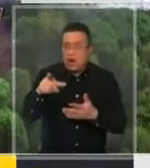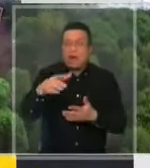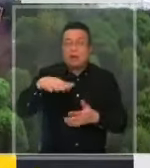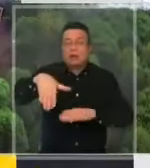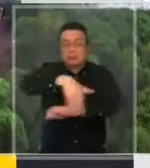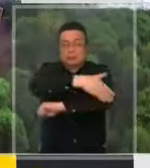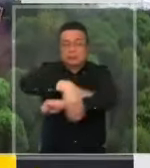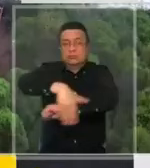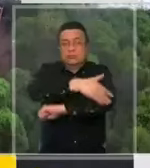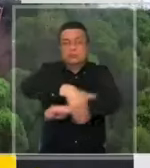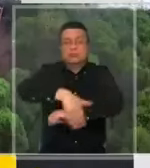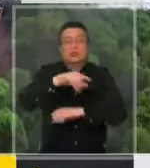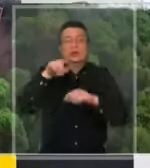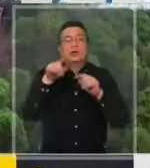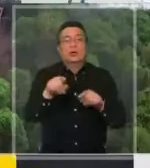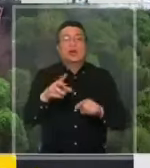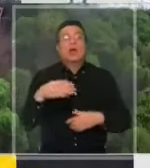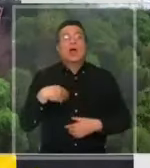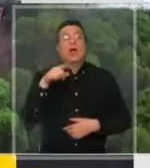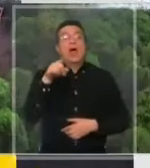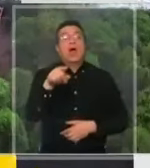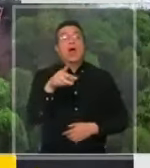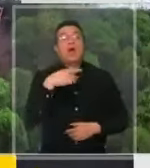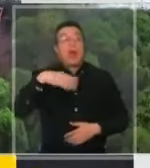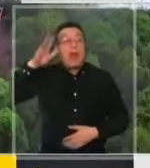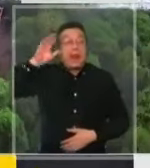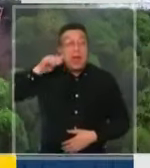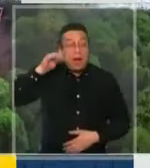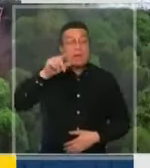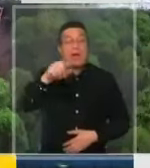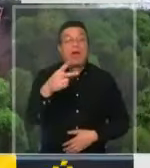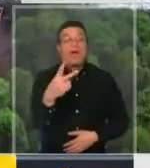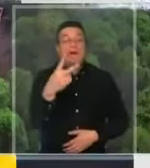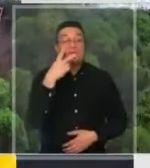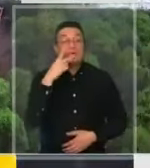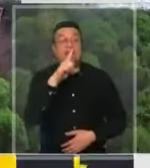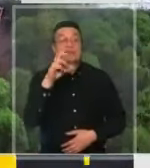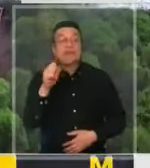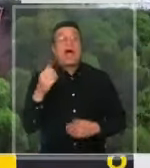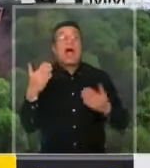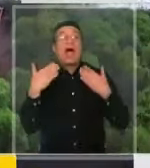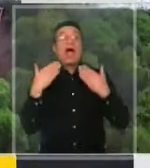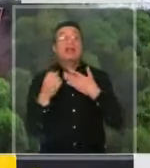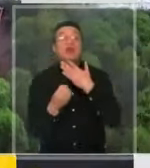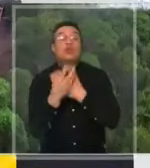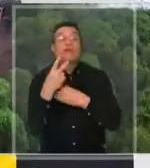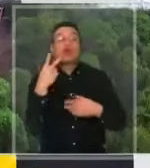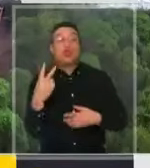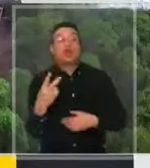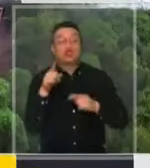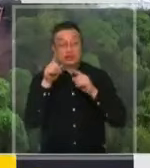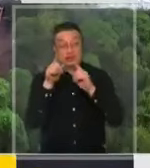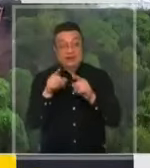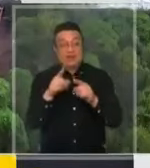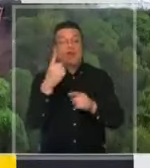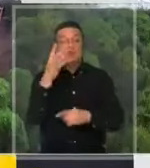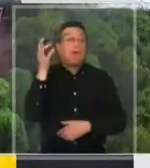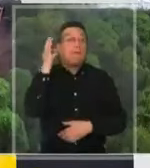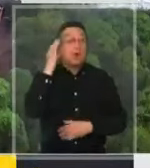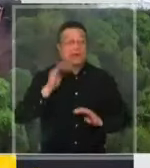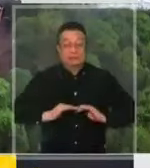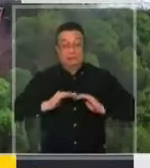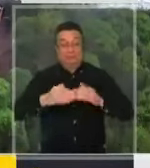sí, exacto, en Arturo, ¿no? Prat, 140, esto es, bueno, en Lampa, en Viña Aire Nuevo 2. A ver, además del anegamiento que hay una mujer embarazada.